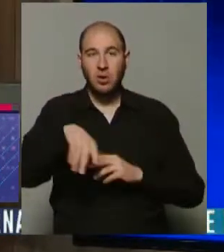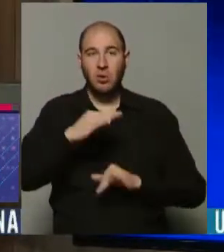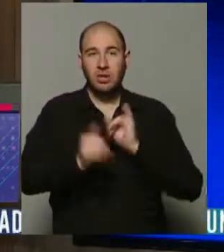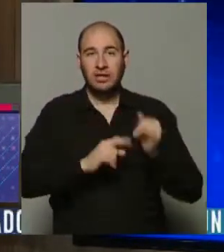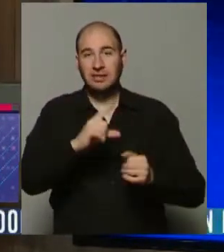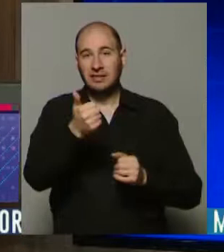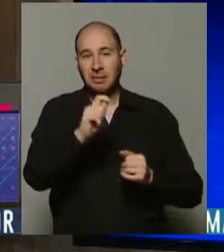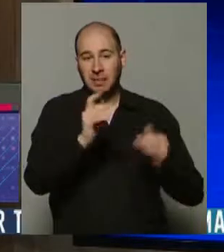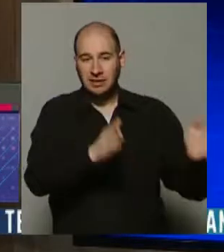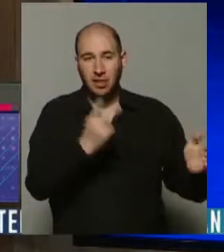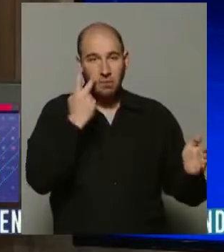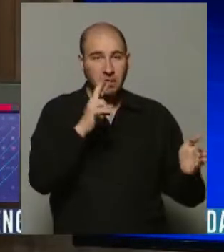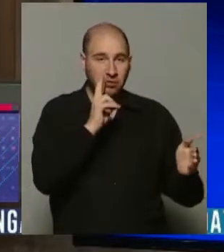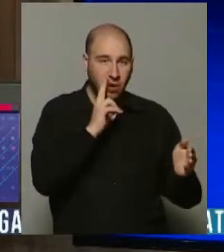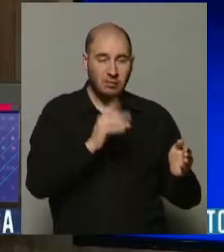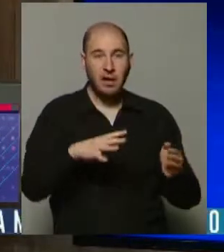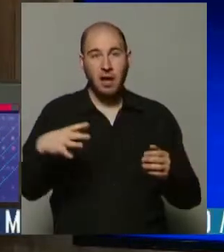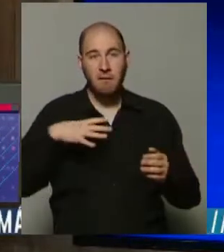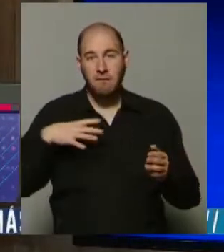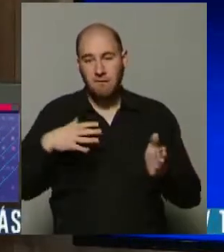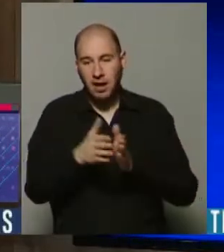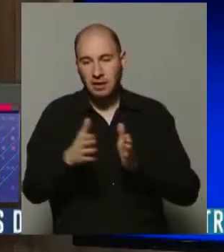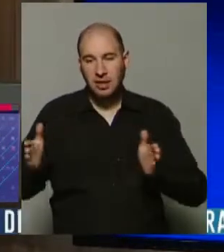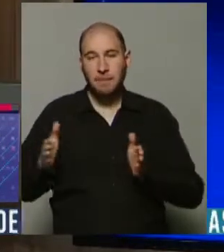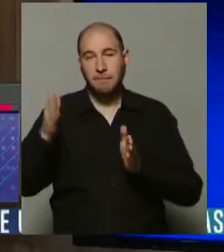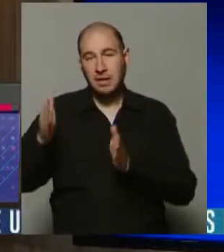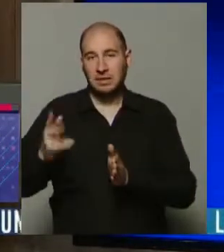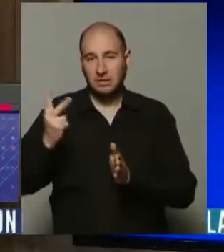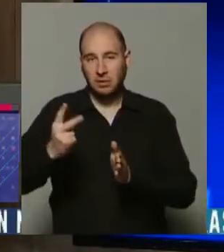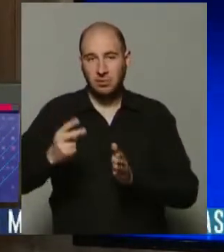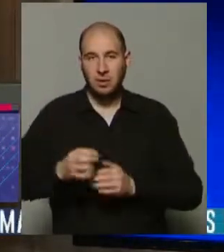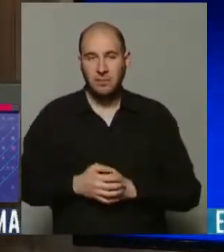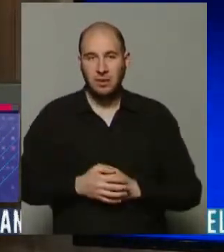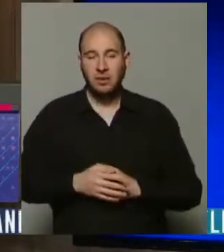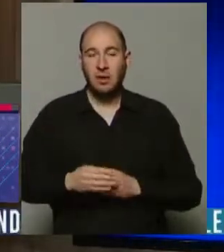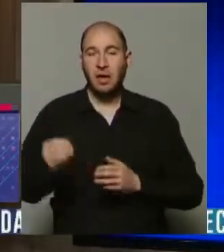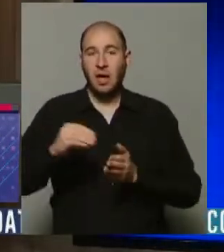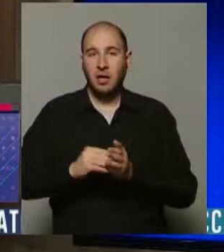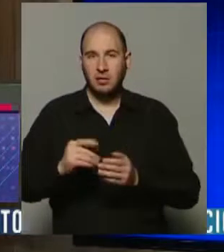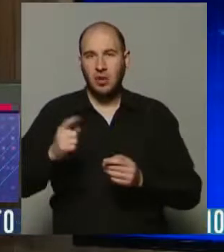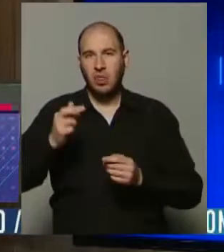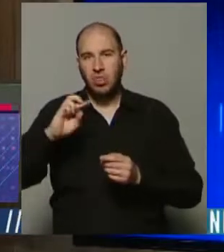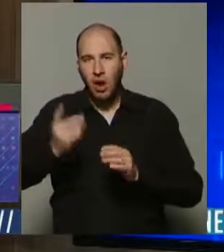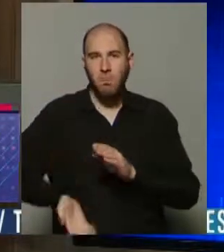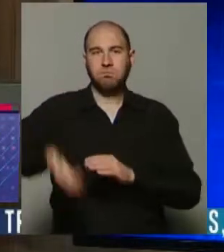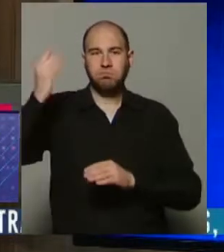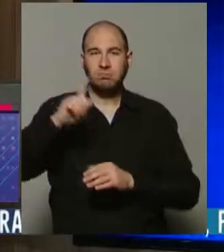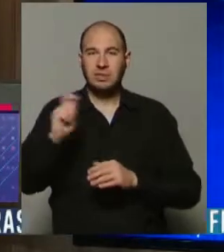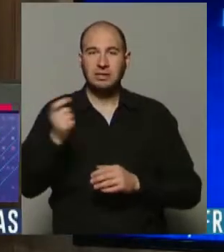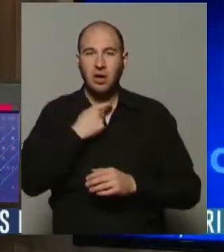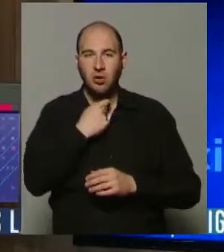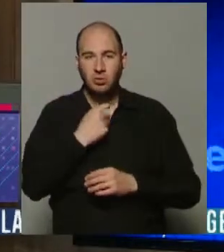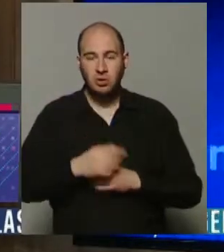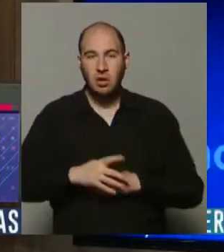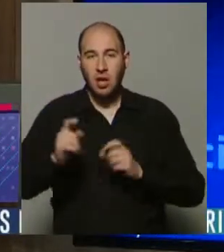primer semestre del 2019. Todavía no contemplamos la segunda parte del año, no contemplamos la brusca devaluación que se dio en el mes de agosto,